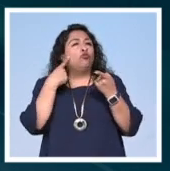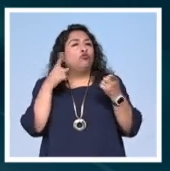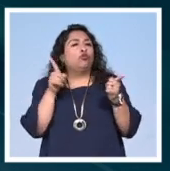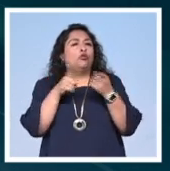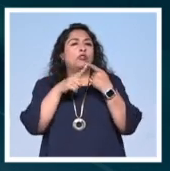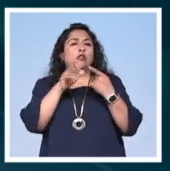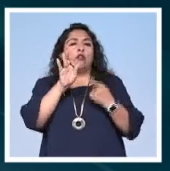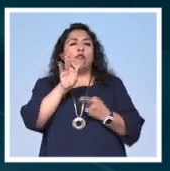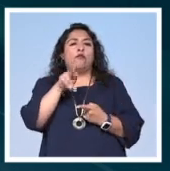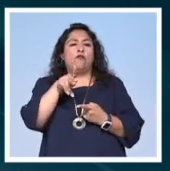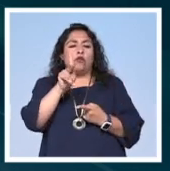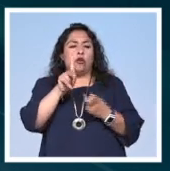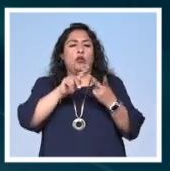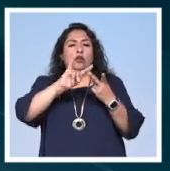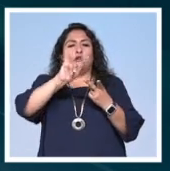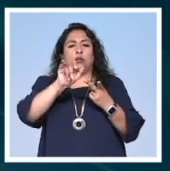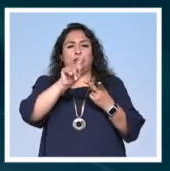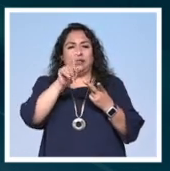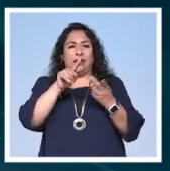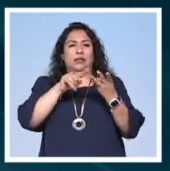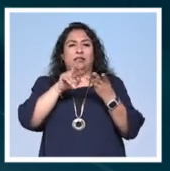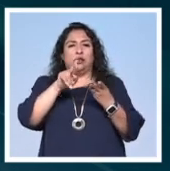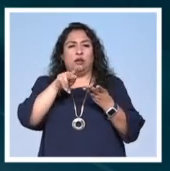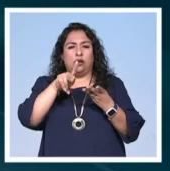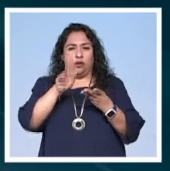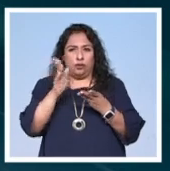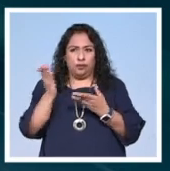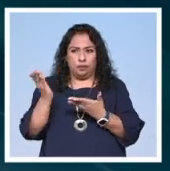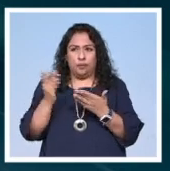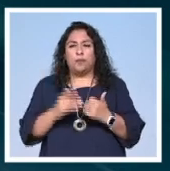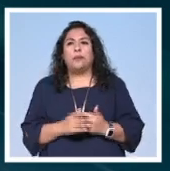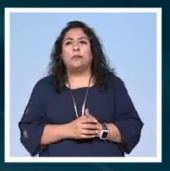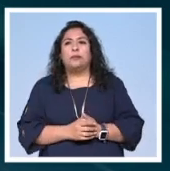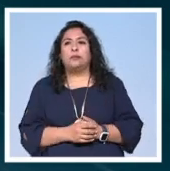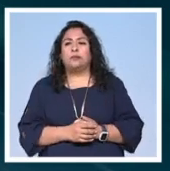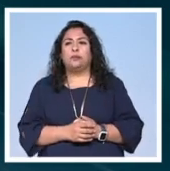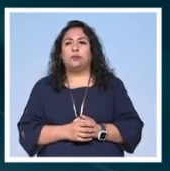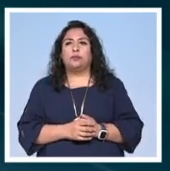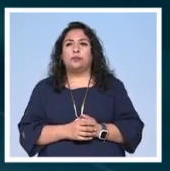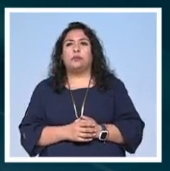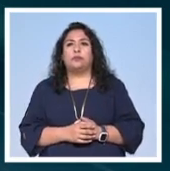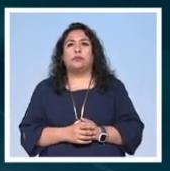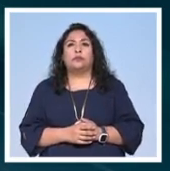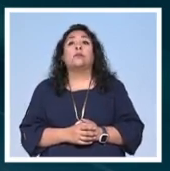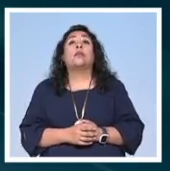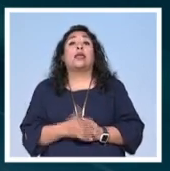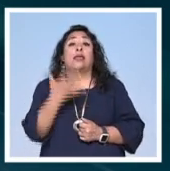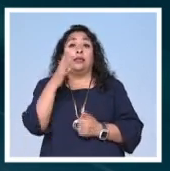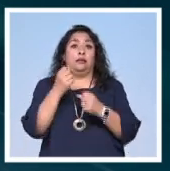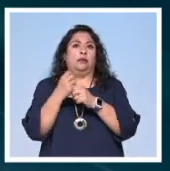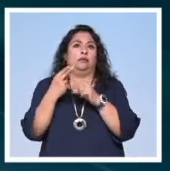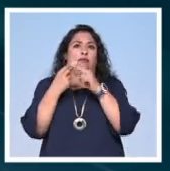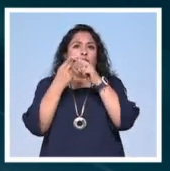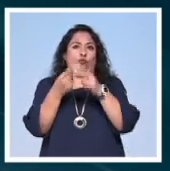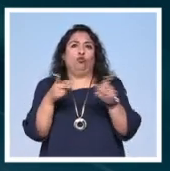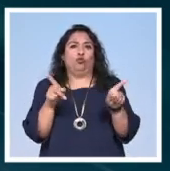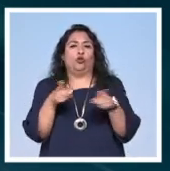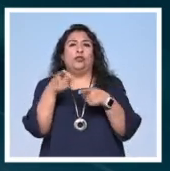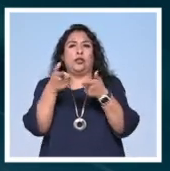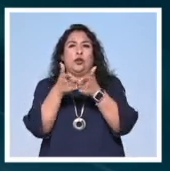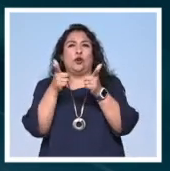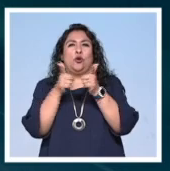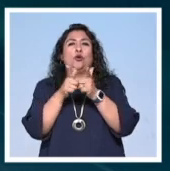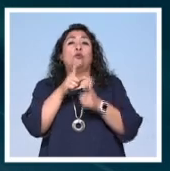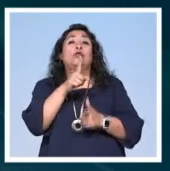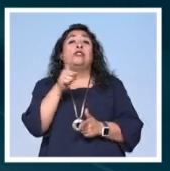Funk jazz Rock vamos a ver con 10 años en la escena musical la agrupación